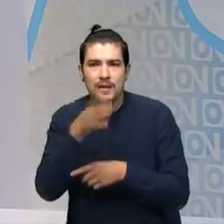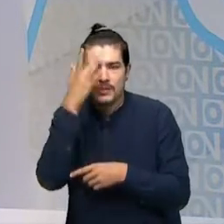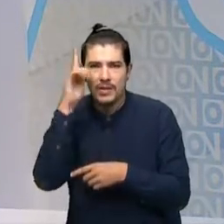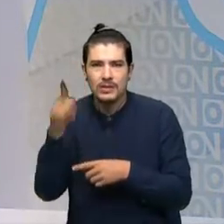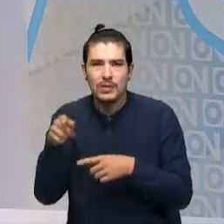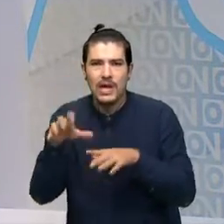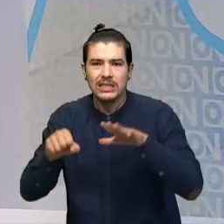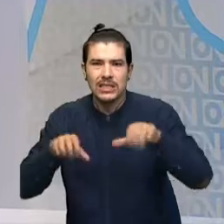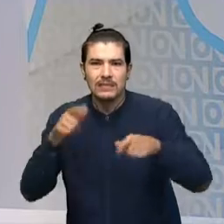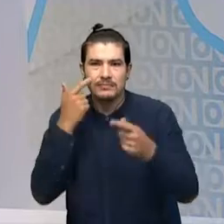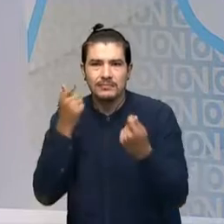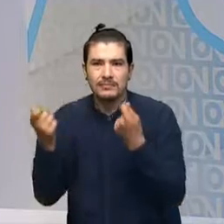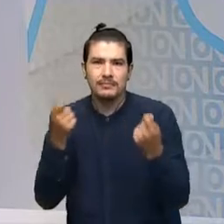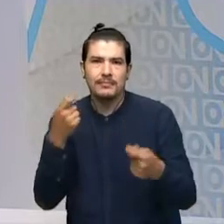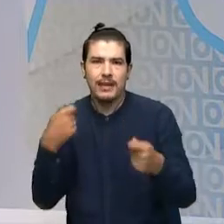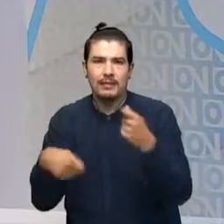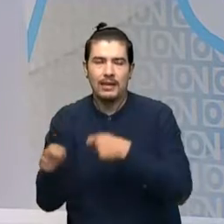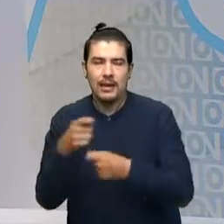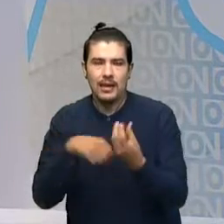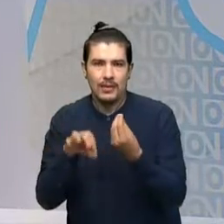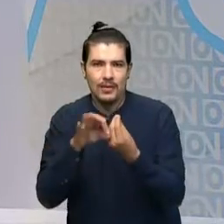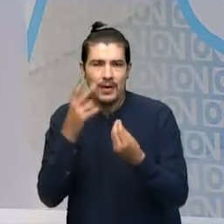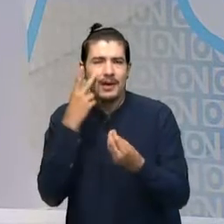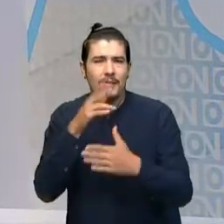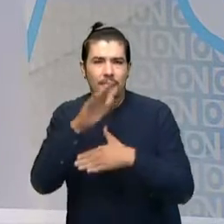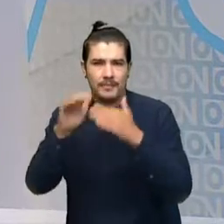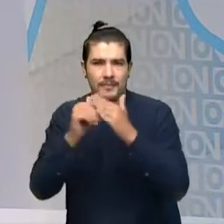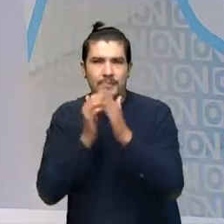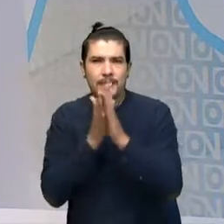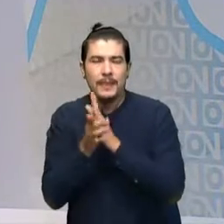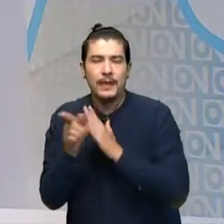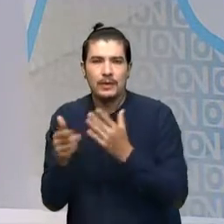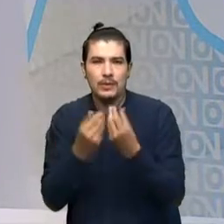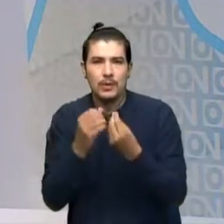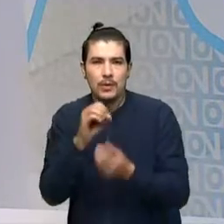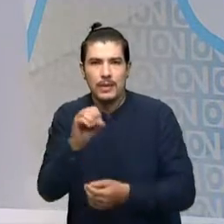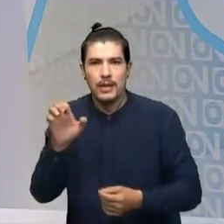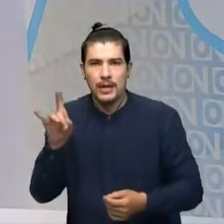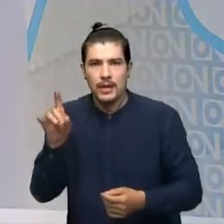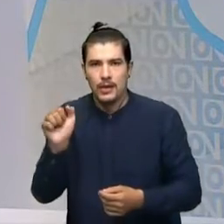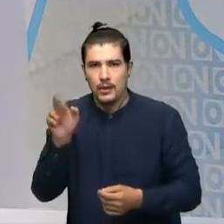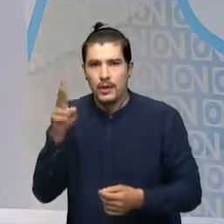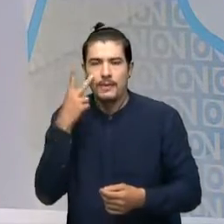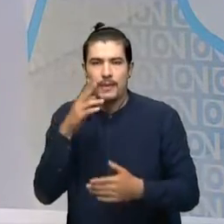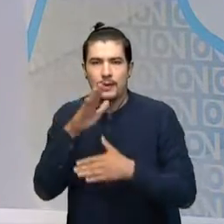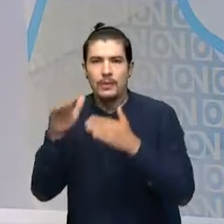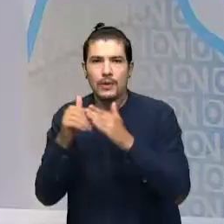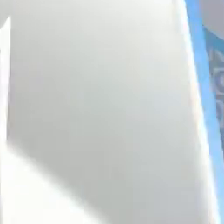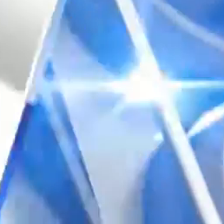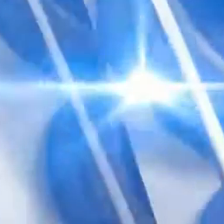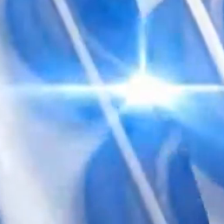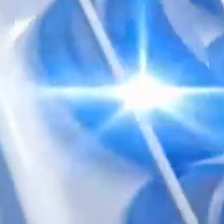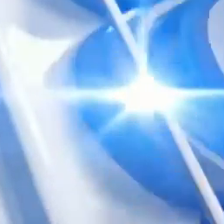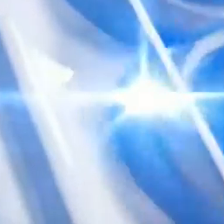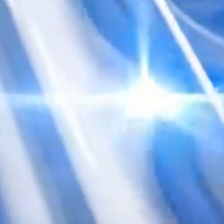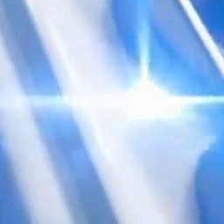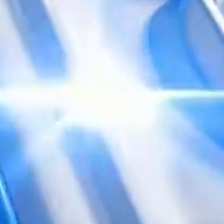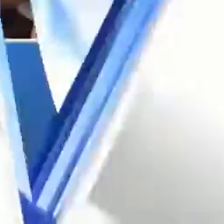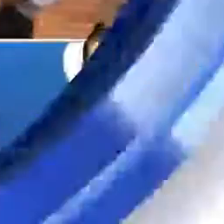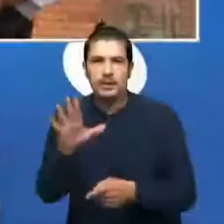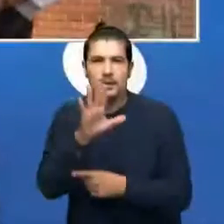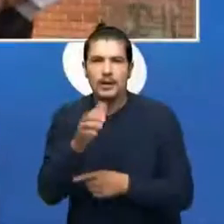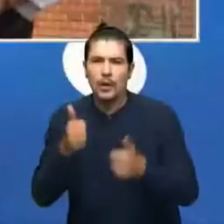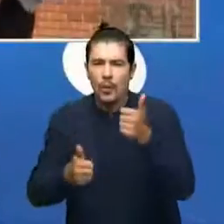territorial del microtráfico. La ampliación de esta información la tiene a esta hora nuestro compañero Eduard Pinilla. Eduard, buenas tardes. ¿Qué dicen las autoridades?